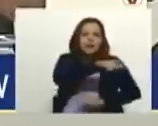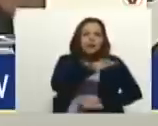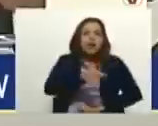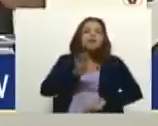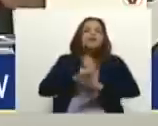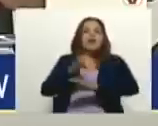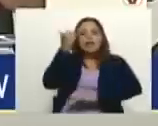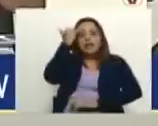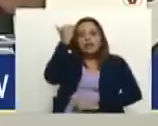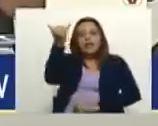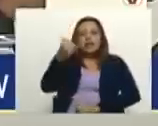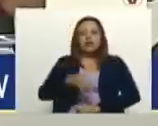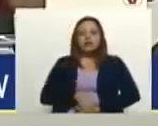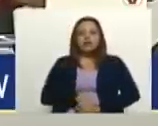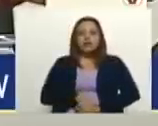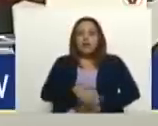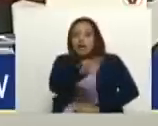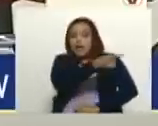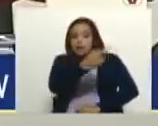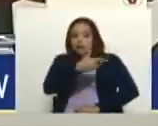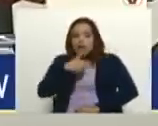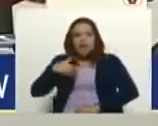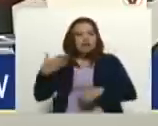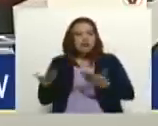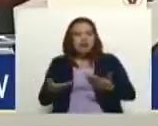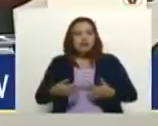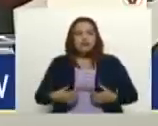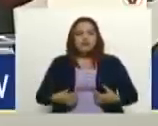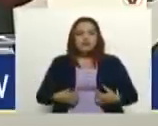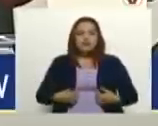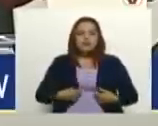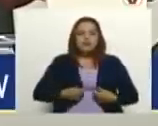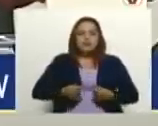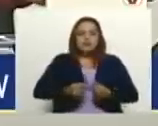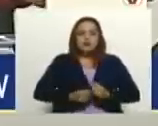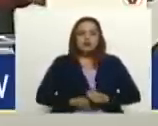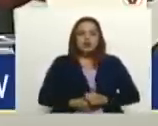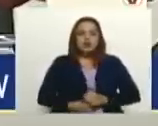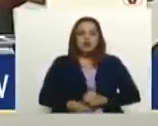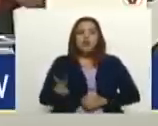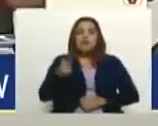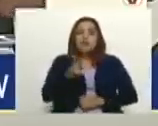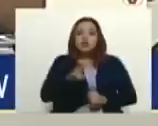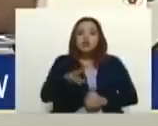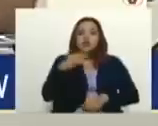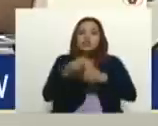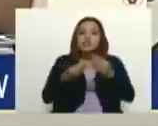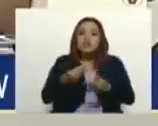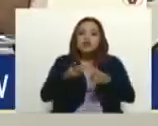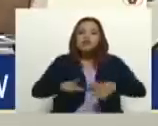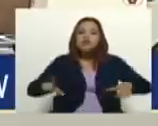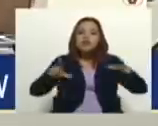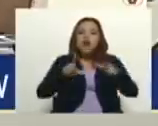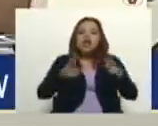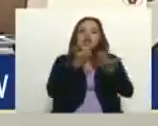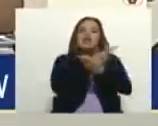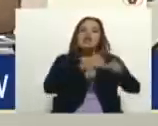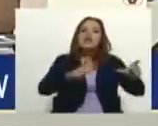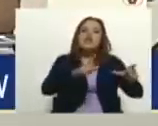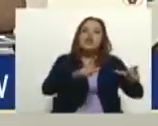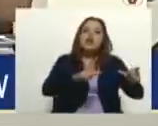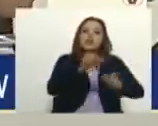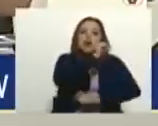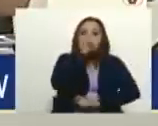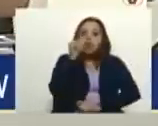idea que tenían ellos era que Venezuela se convirtiera en un corredor de la droga de Colombia. ¿Para enviarla